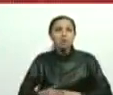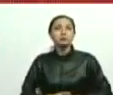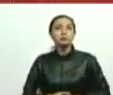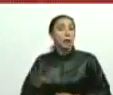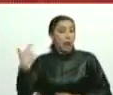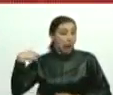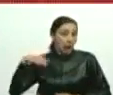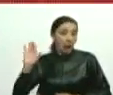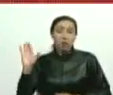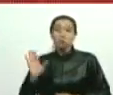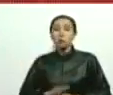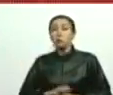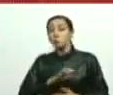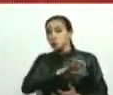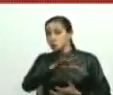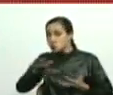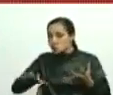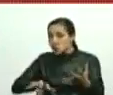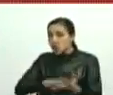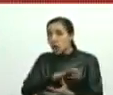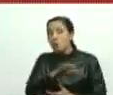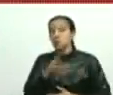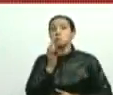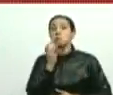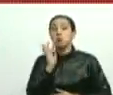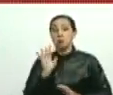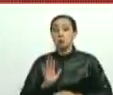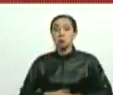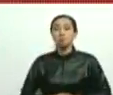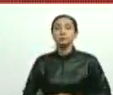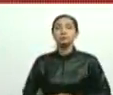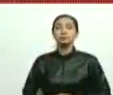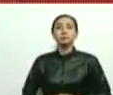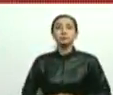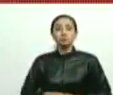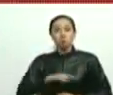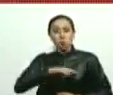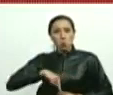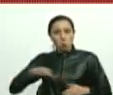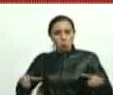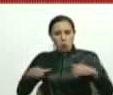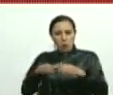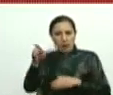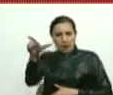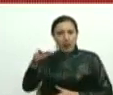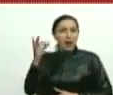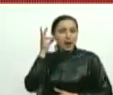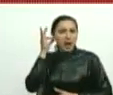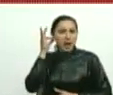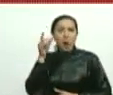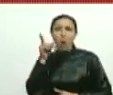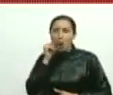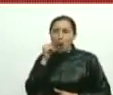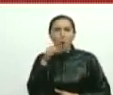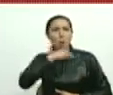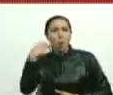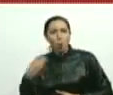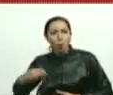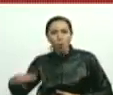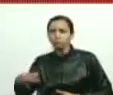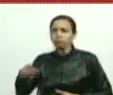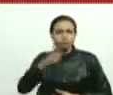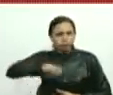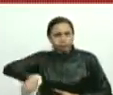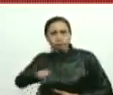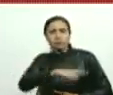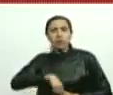si hubiese llegado a presentarse, nuestra base, las mujeres, los hombres, los jóvenes que están en